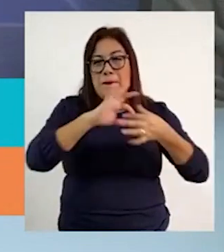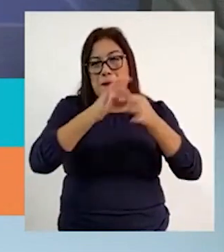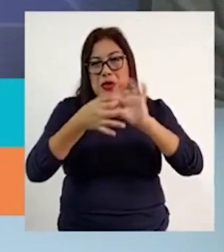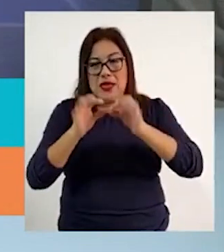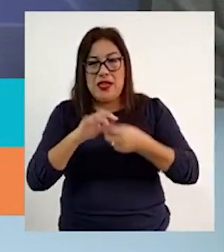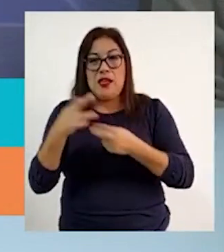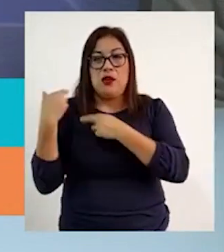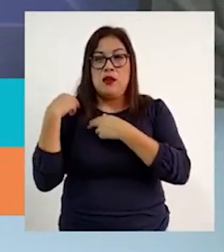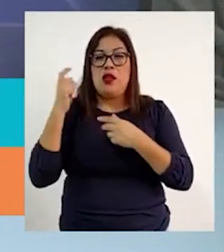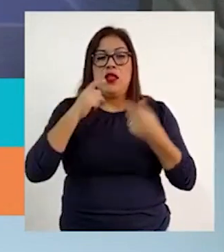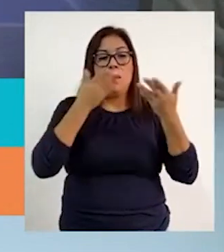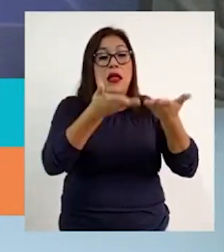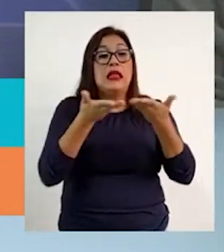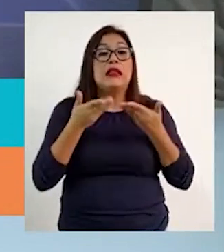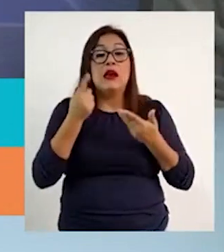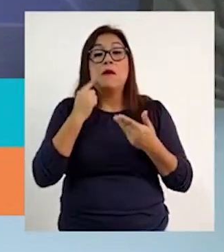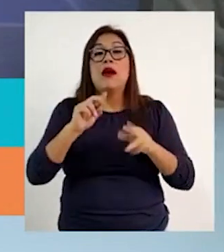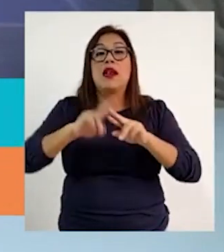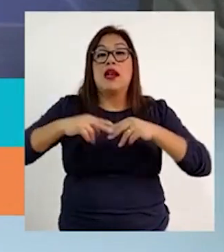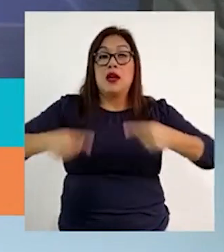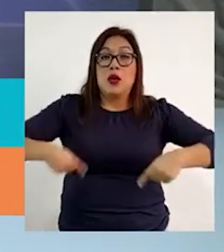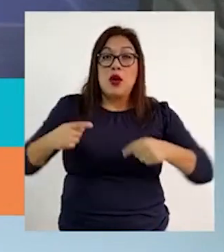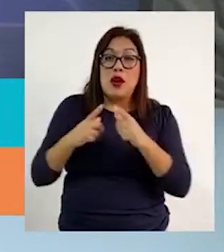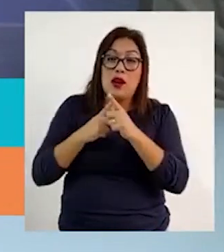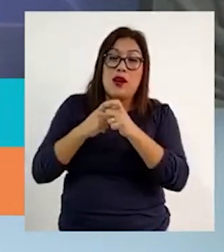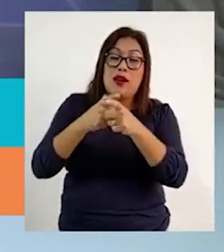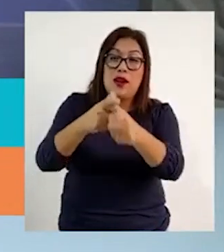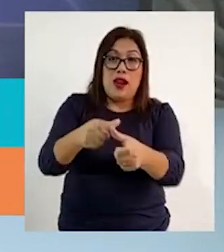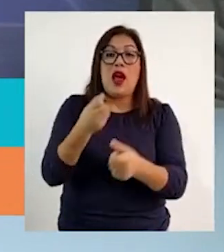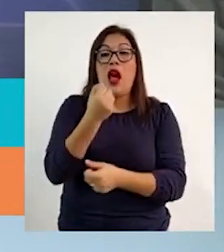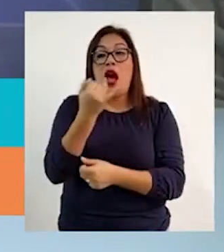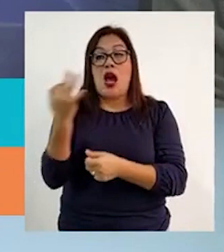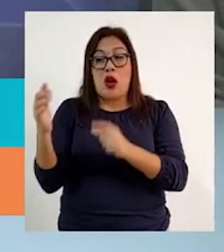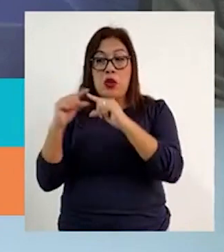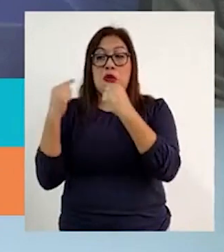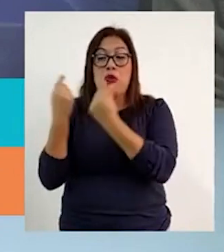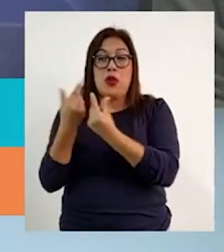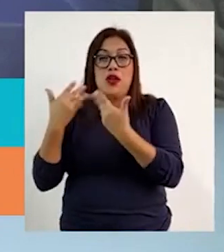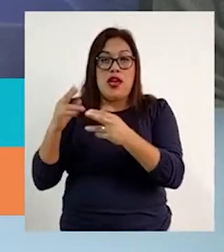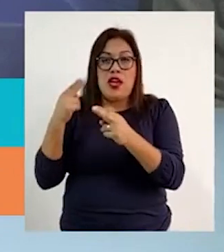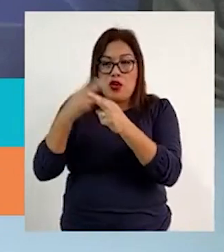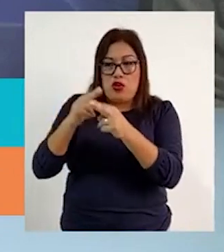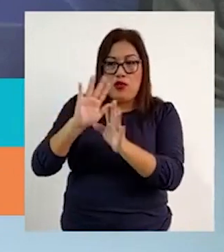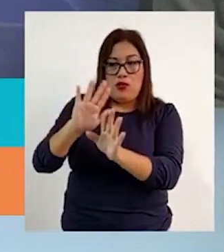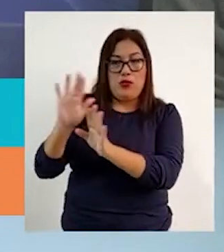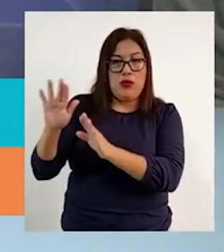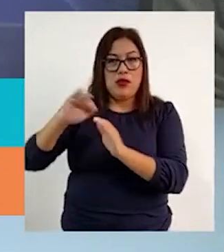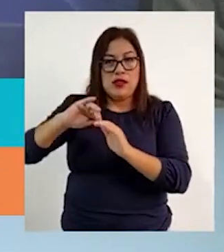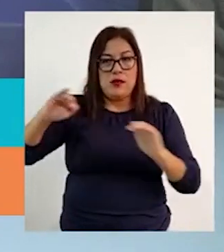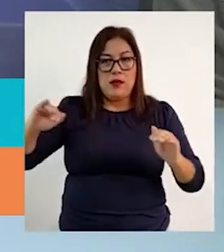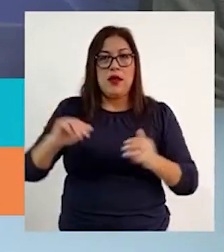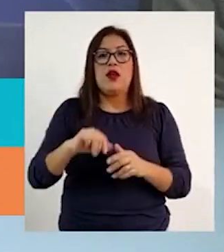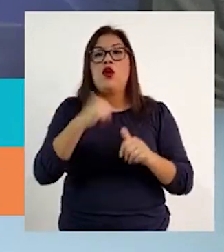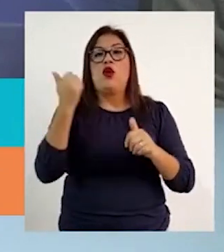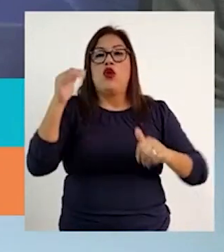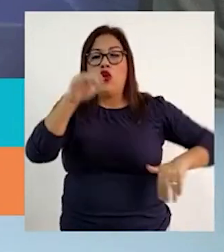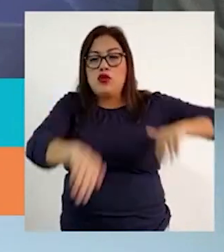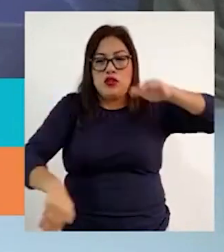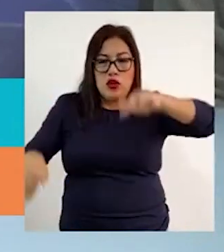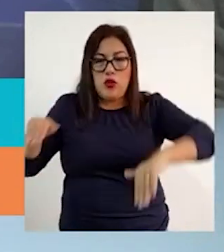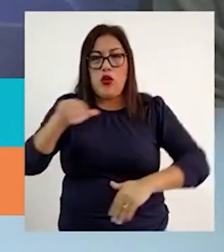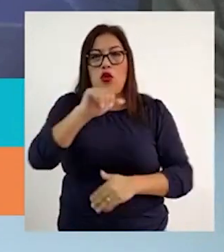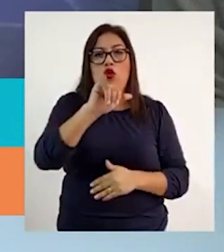para atletismo, que hay un grueso número de participantes que ya tienen la marca en paranatación, en judo, en